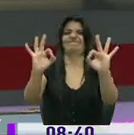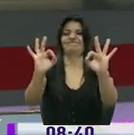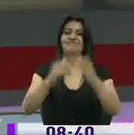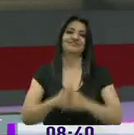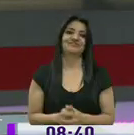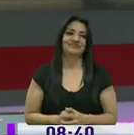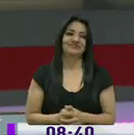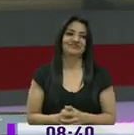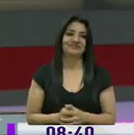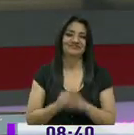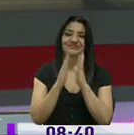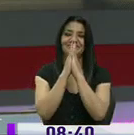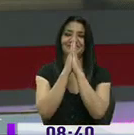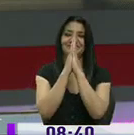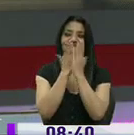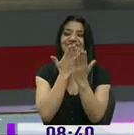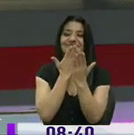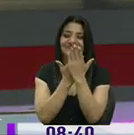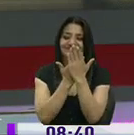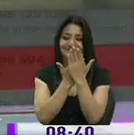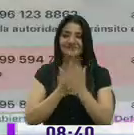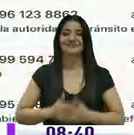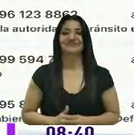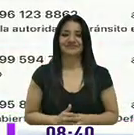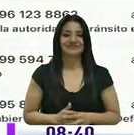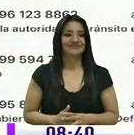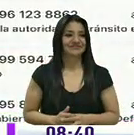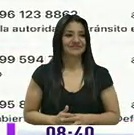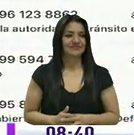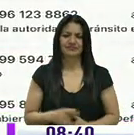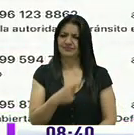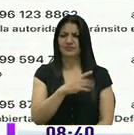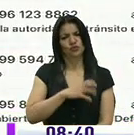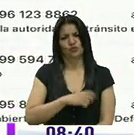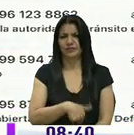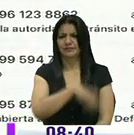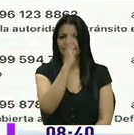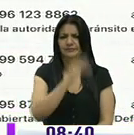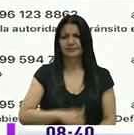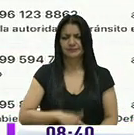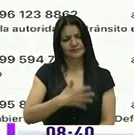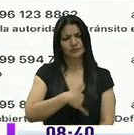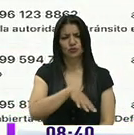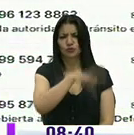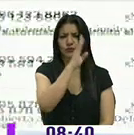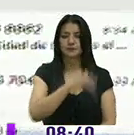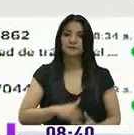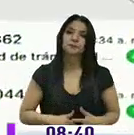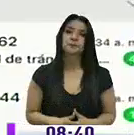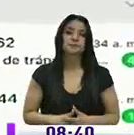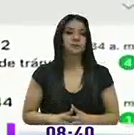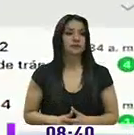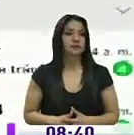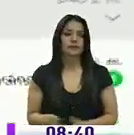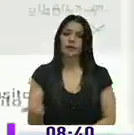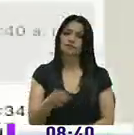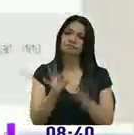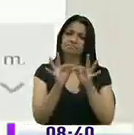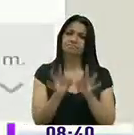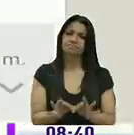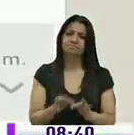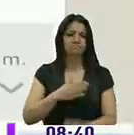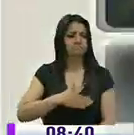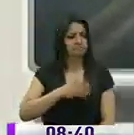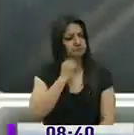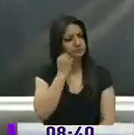bien así estados como en pantalla que sufran los sufridores el que andan sufriendo por todo oigan den arreglando esto no sea